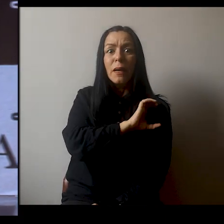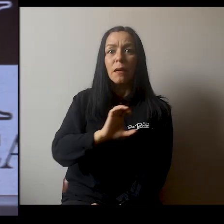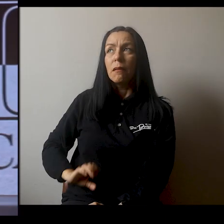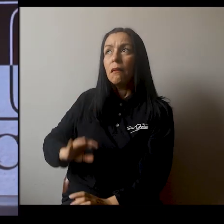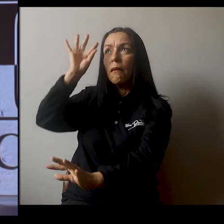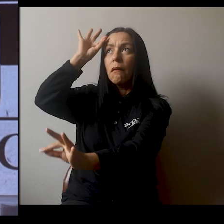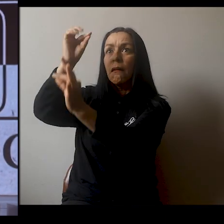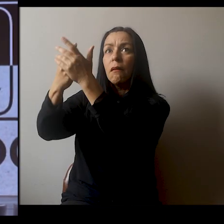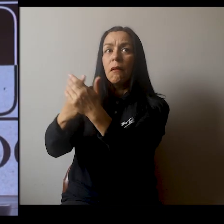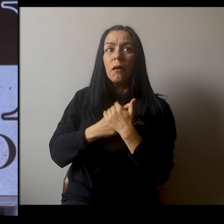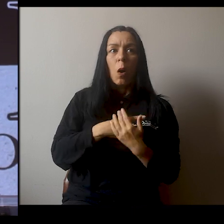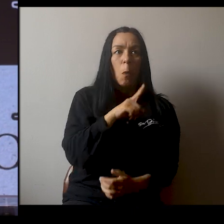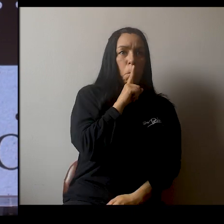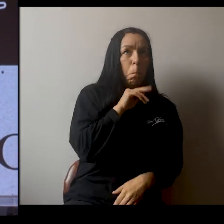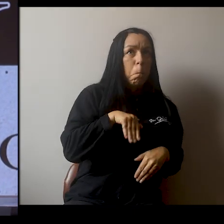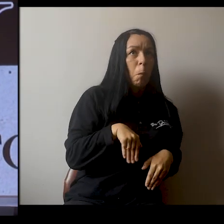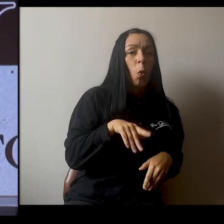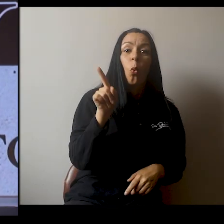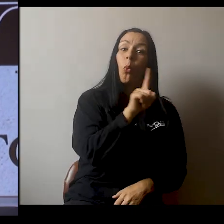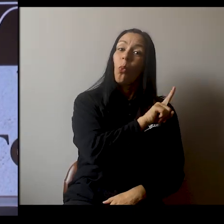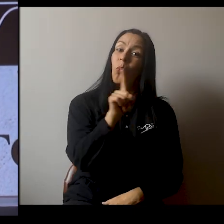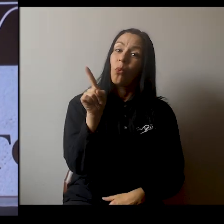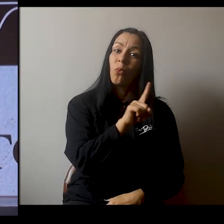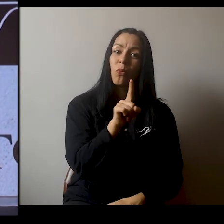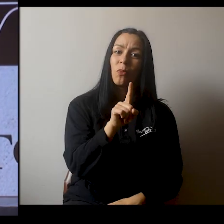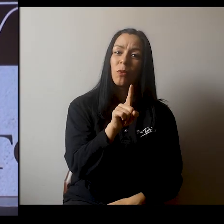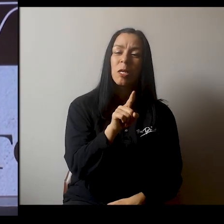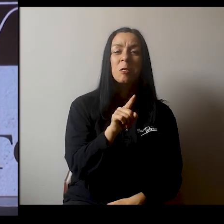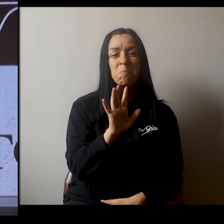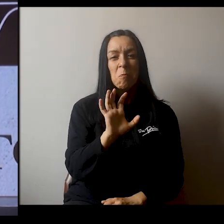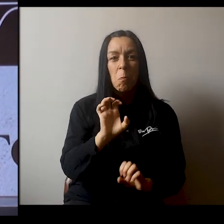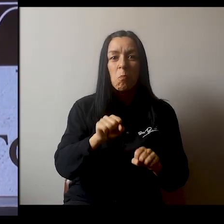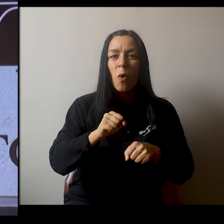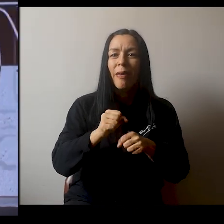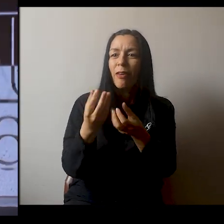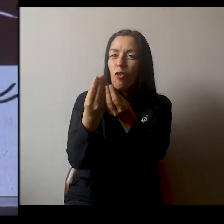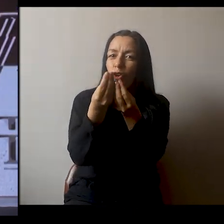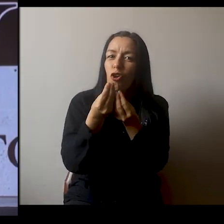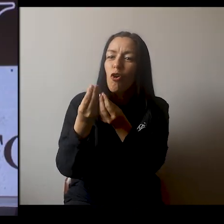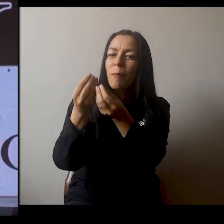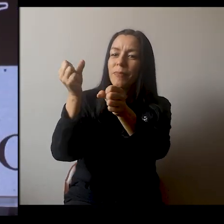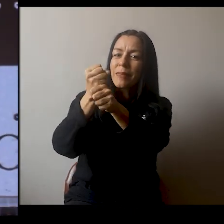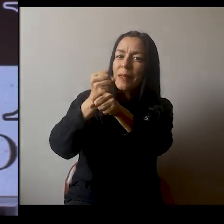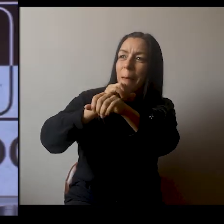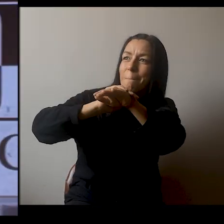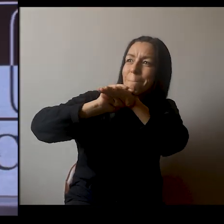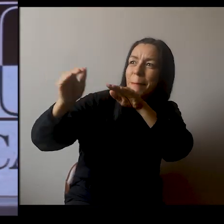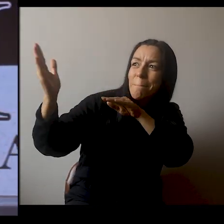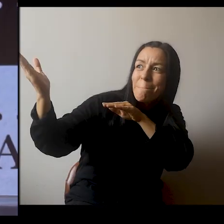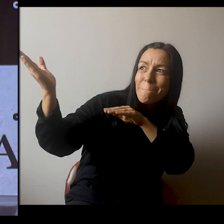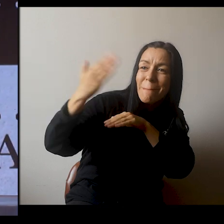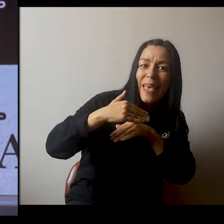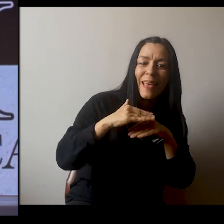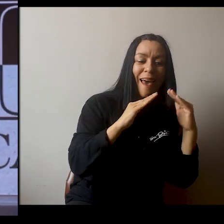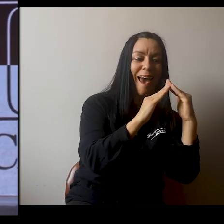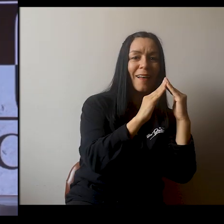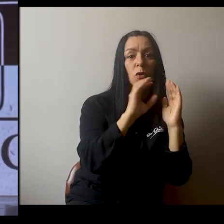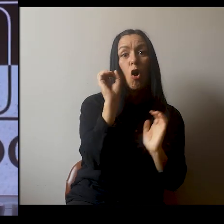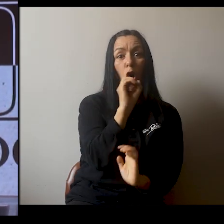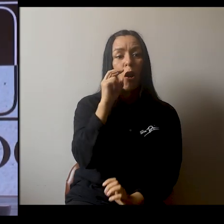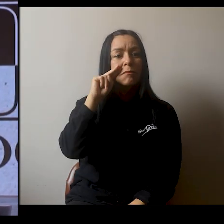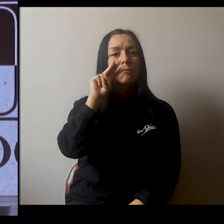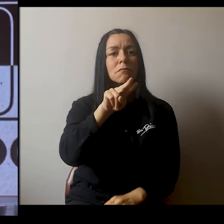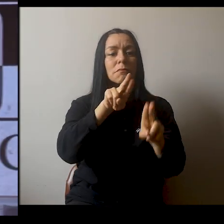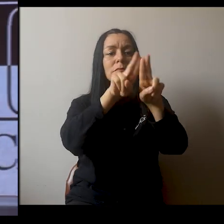aquel que en este tiempo no hable acerca de Jesús. Invitemos a nuestros compañeros del trabajo a nuestras